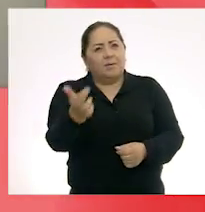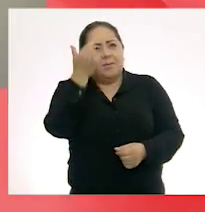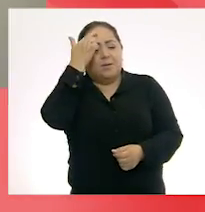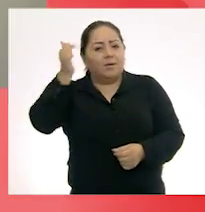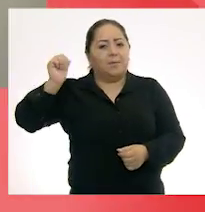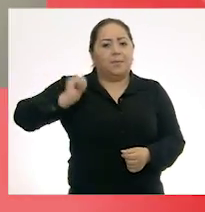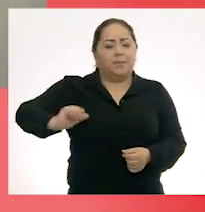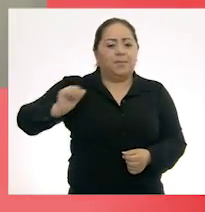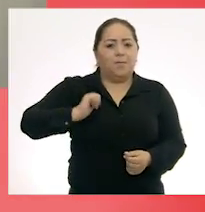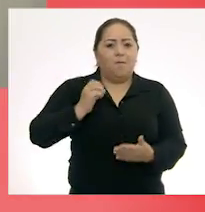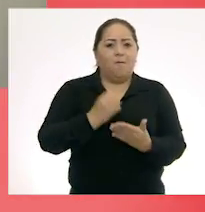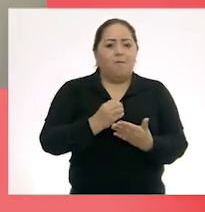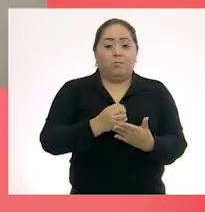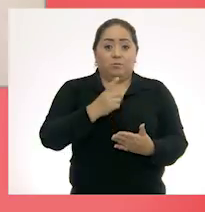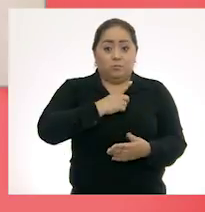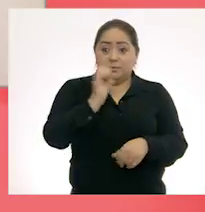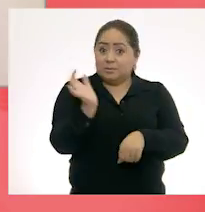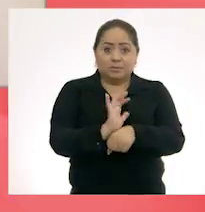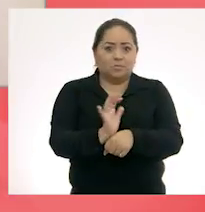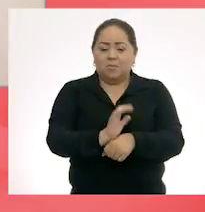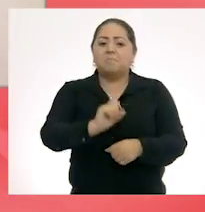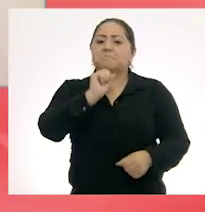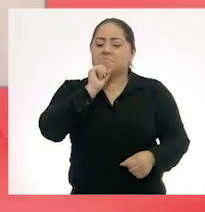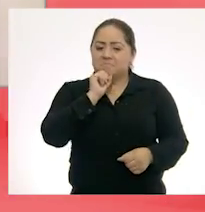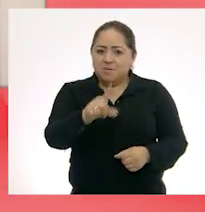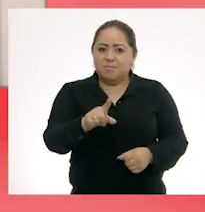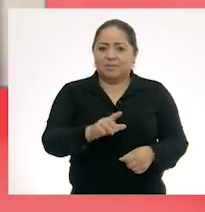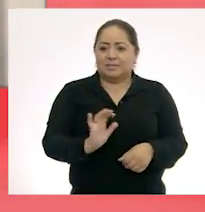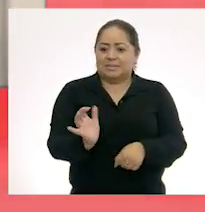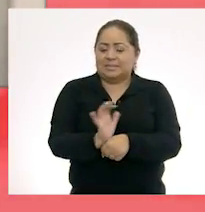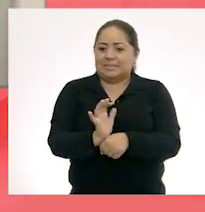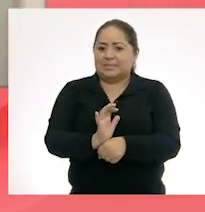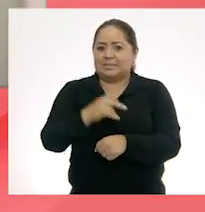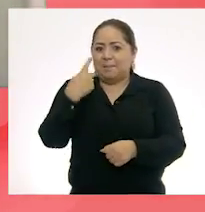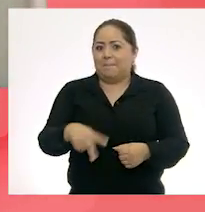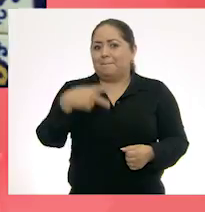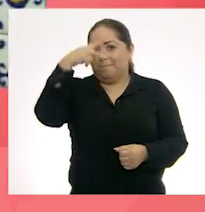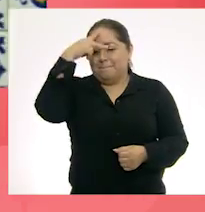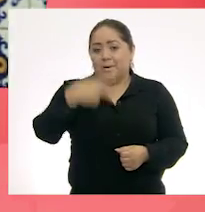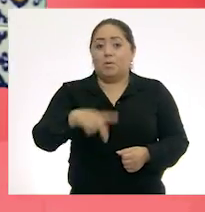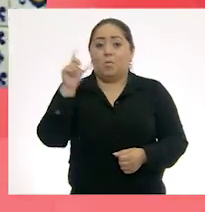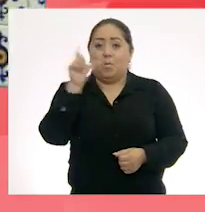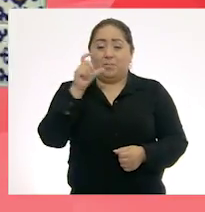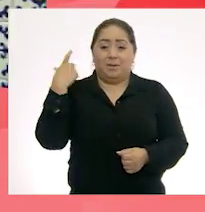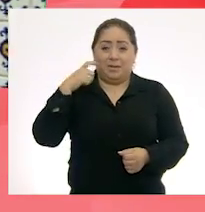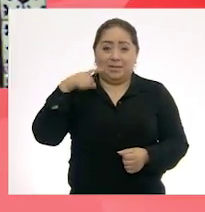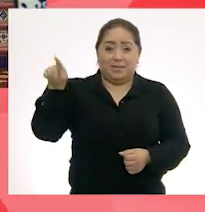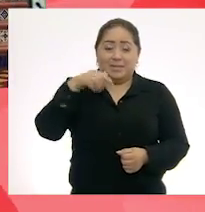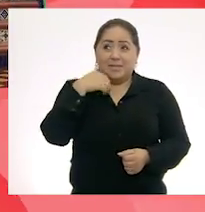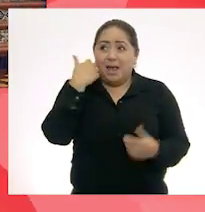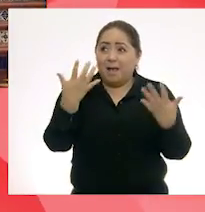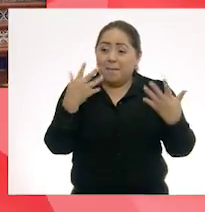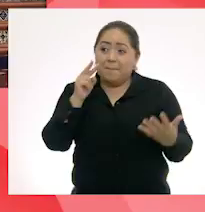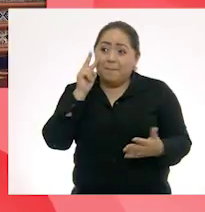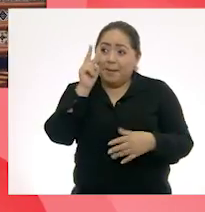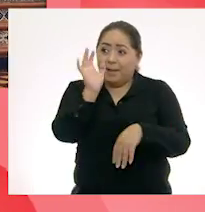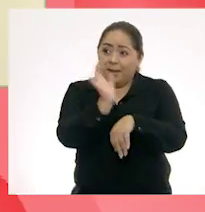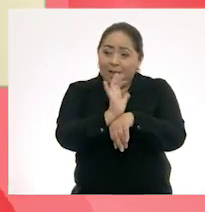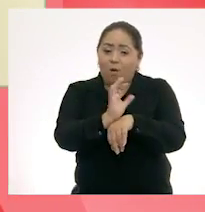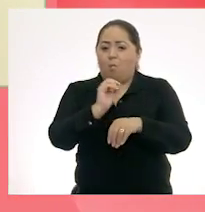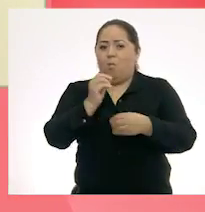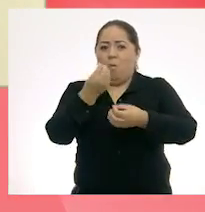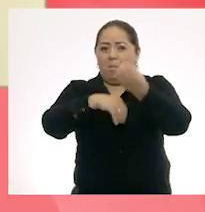la época de oro no solo del cine, sino de los cines en México. Cuando los queretanos quieren ver una película, una